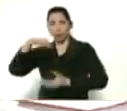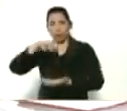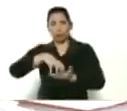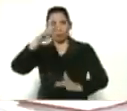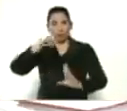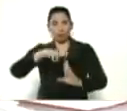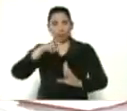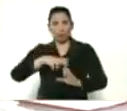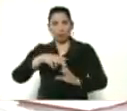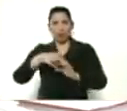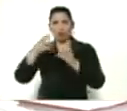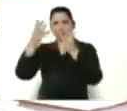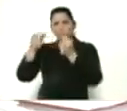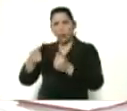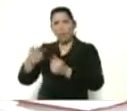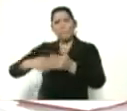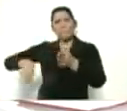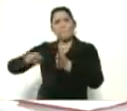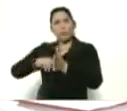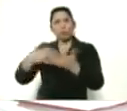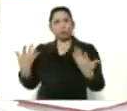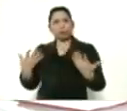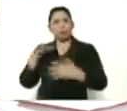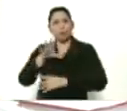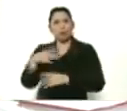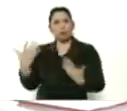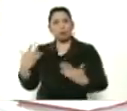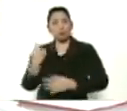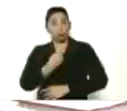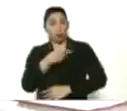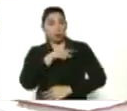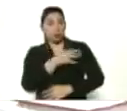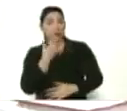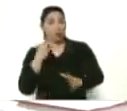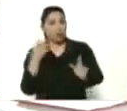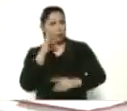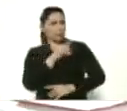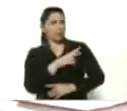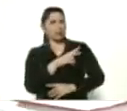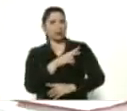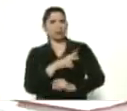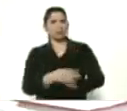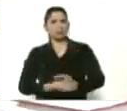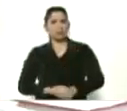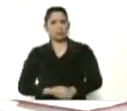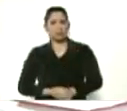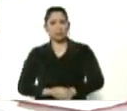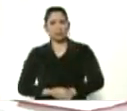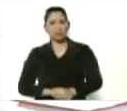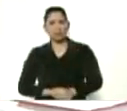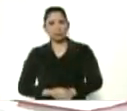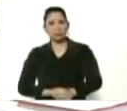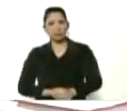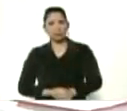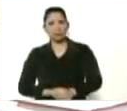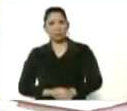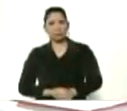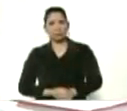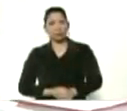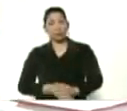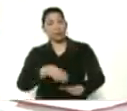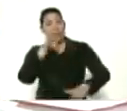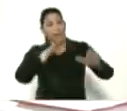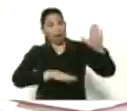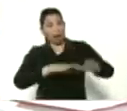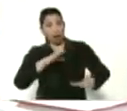plan Vuelta a la Patria, ministro, si no me equivoco. No solamente eso, que no sé si tú viste, Julio, que en algunos